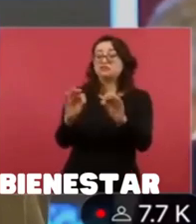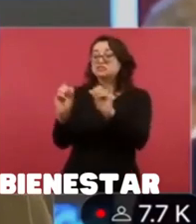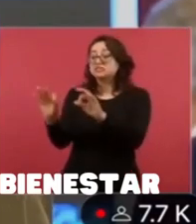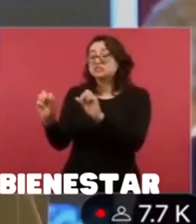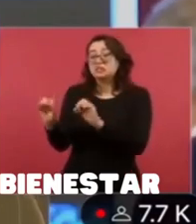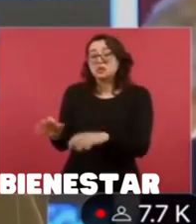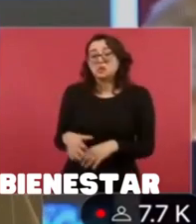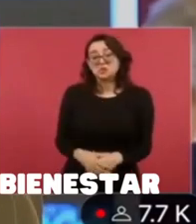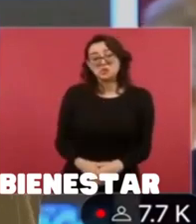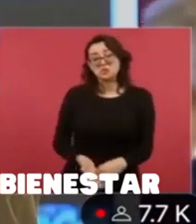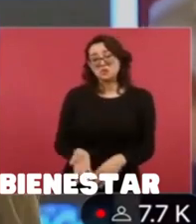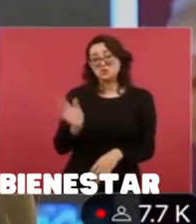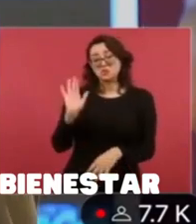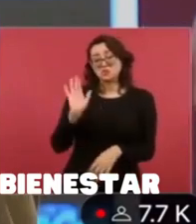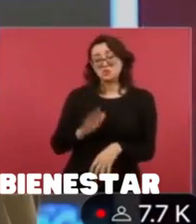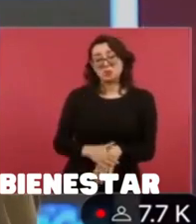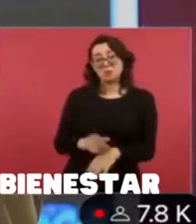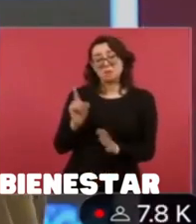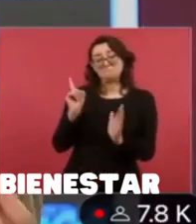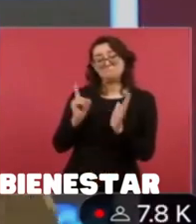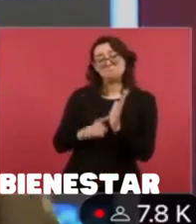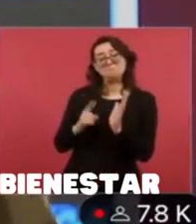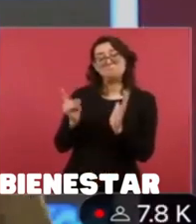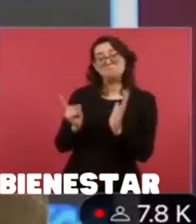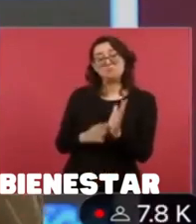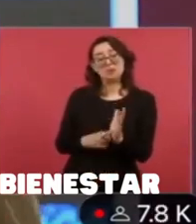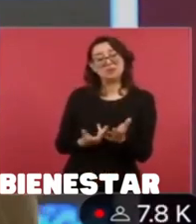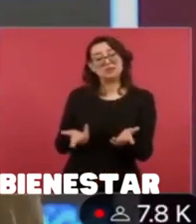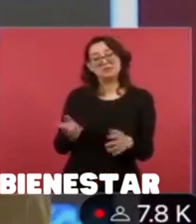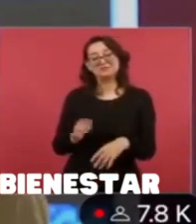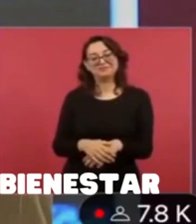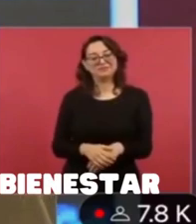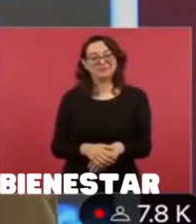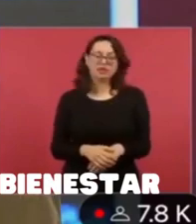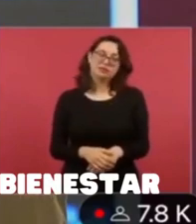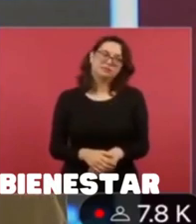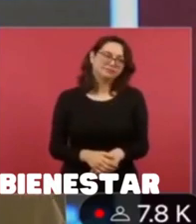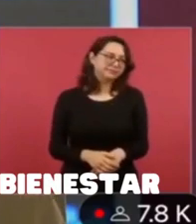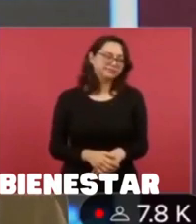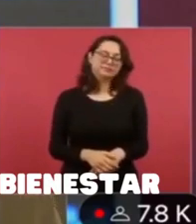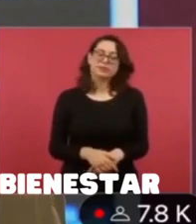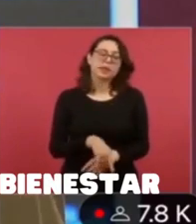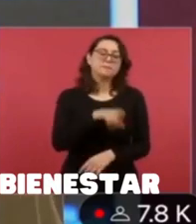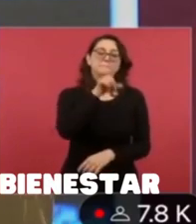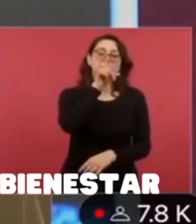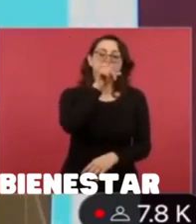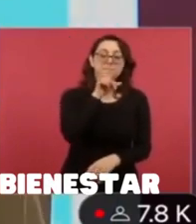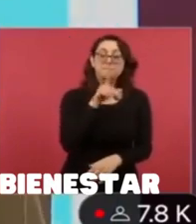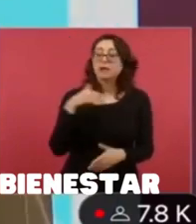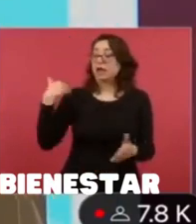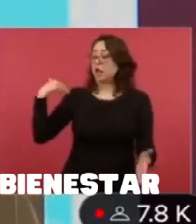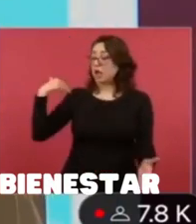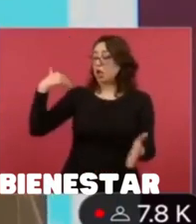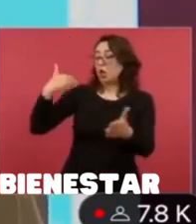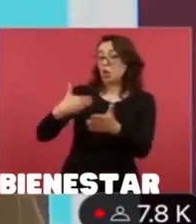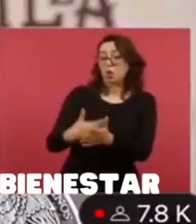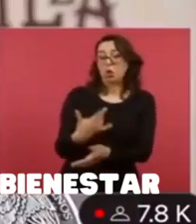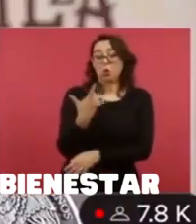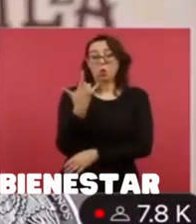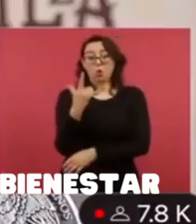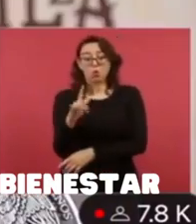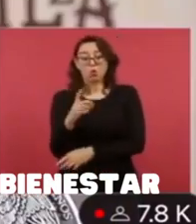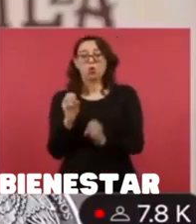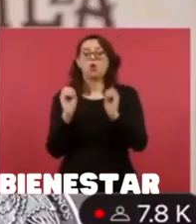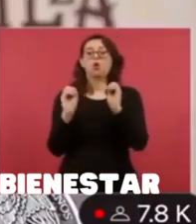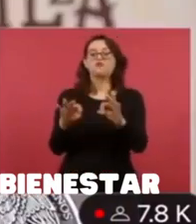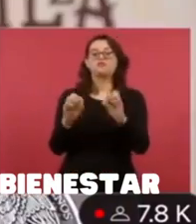1.873 en el país. Esta información, como digo, no es verdadera, ya que al mes de julio el Banco del Bienestar ya